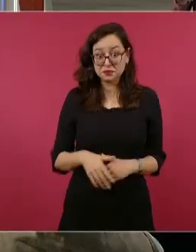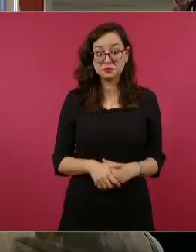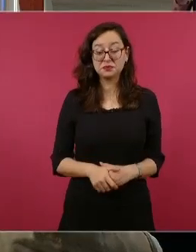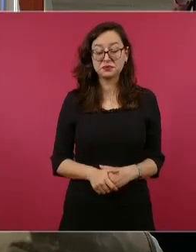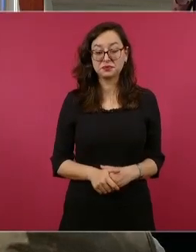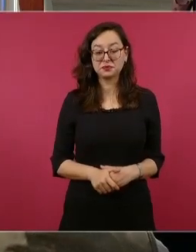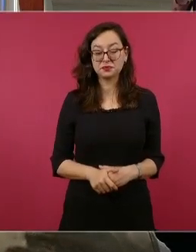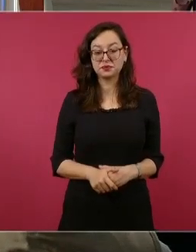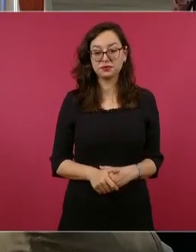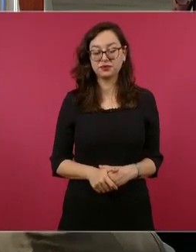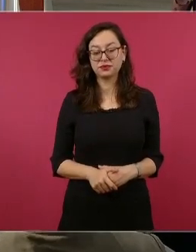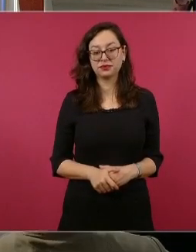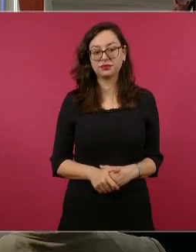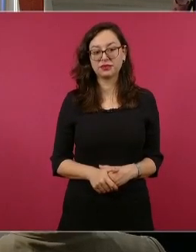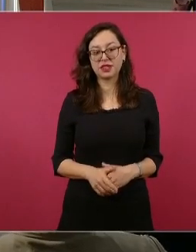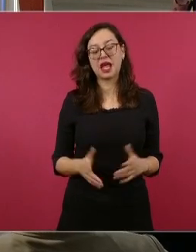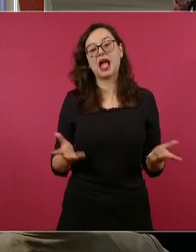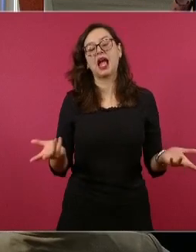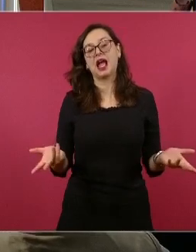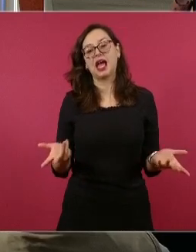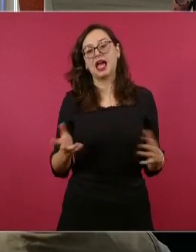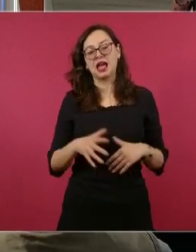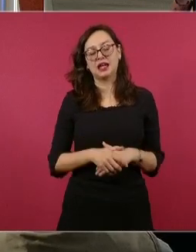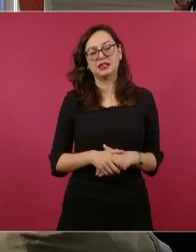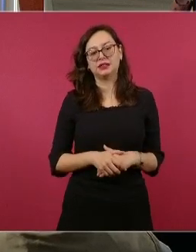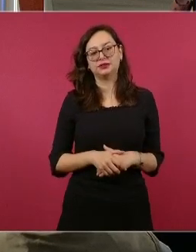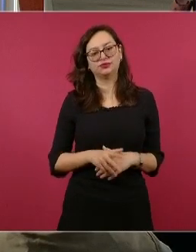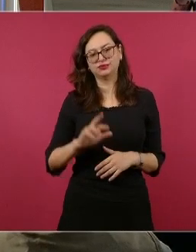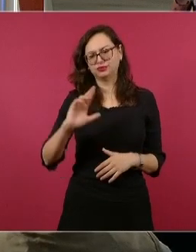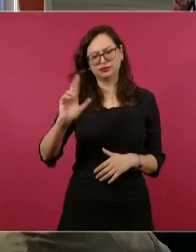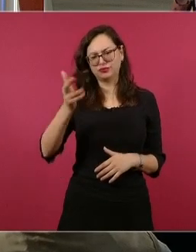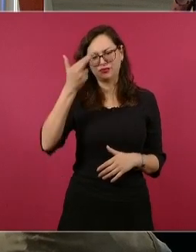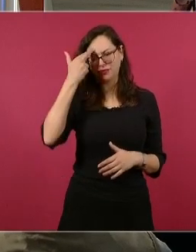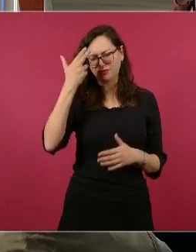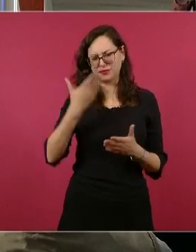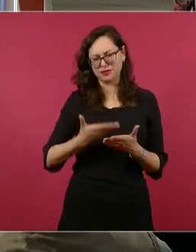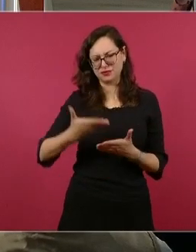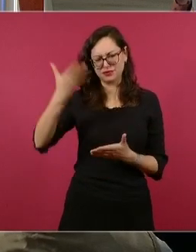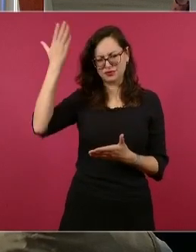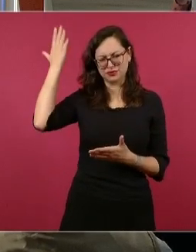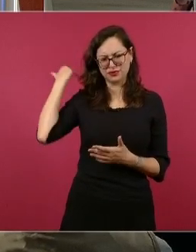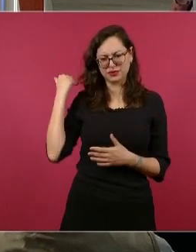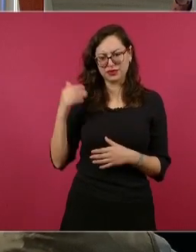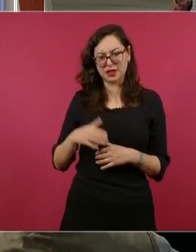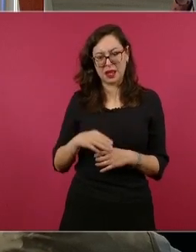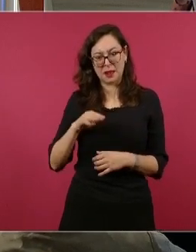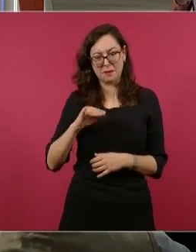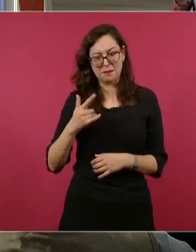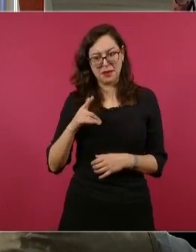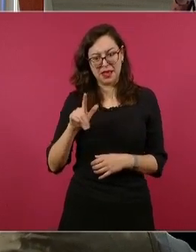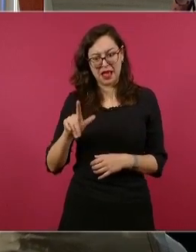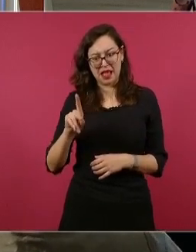pero ya se les olvidó cuánto fue la devaluación con Miguel de la Madrid,